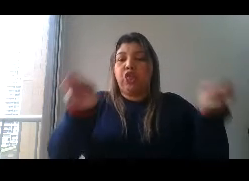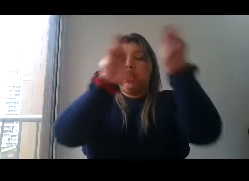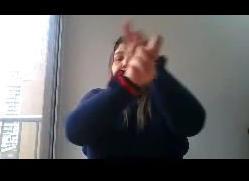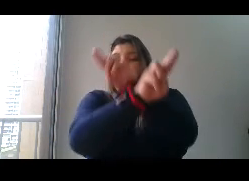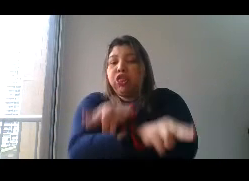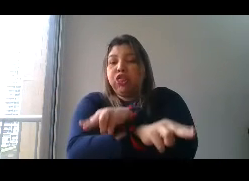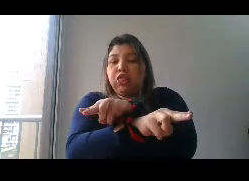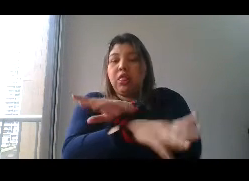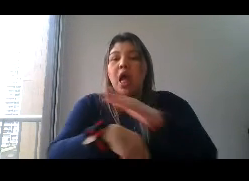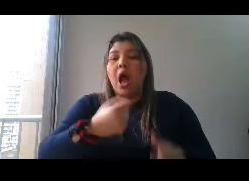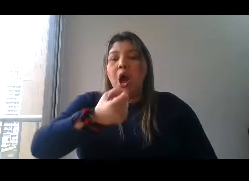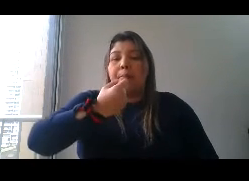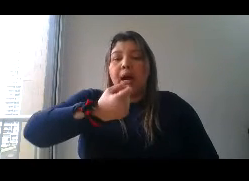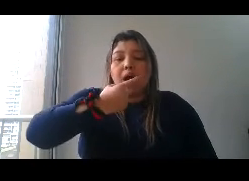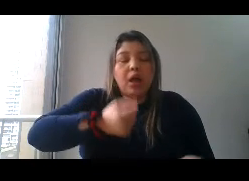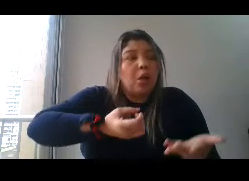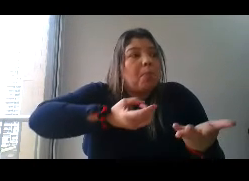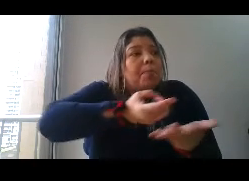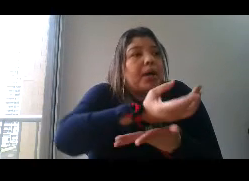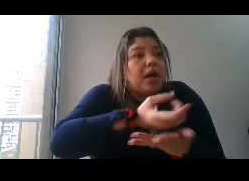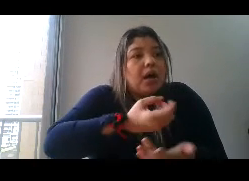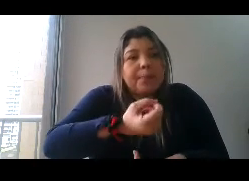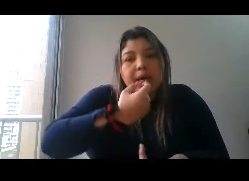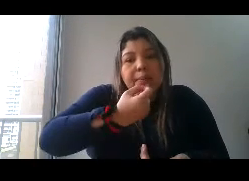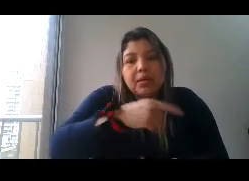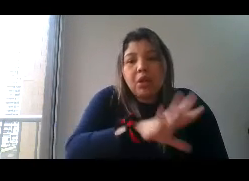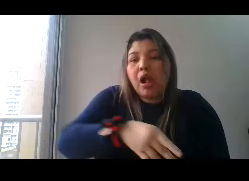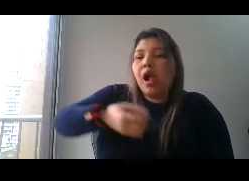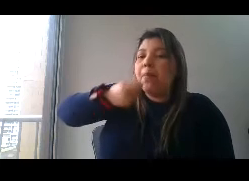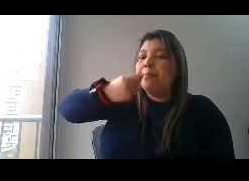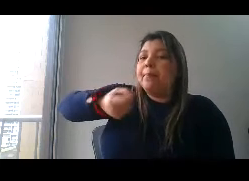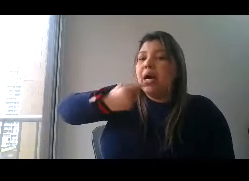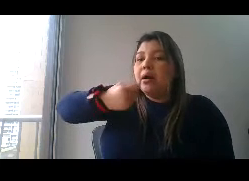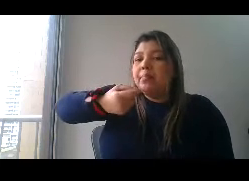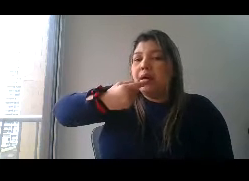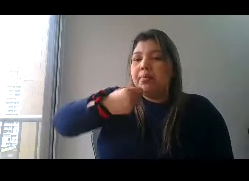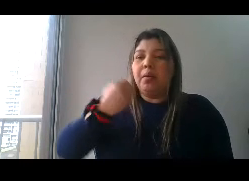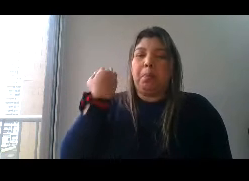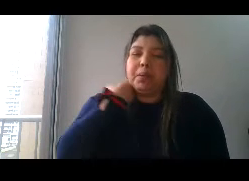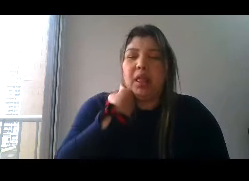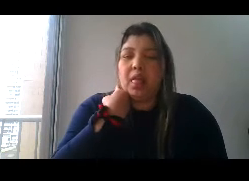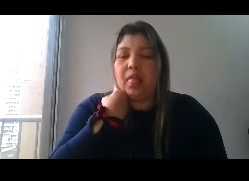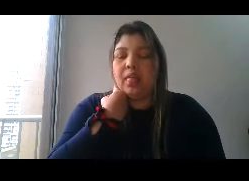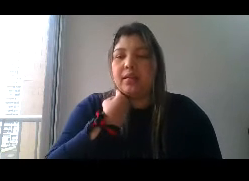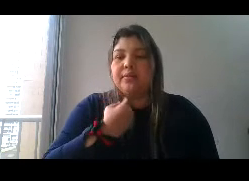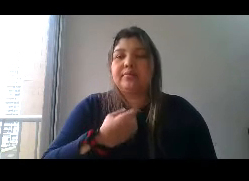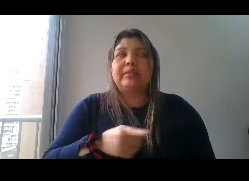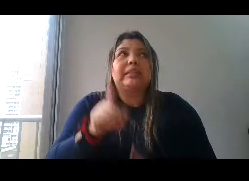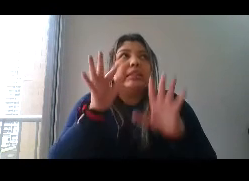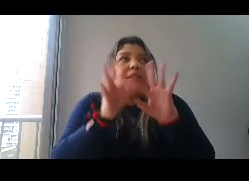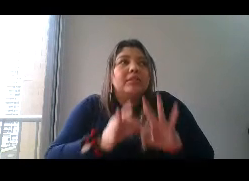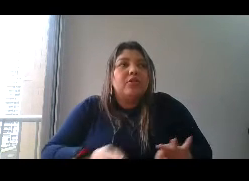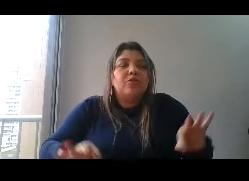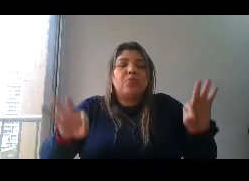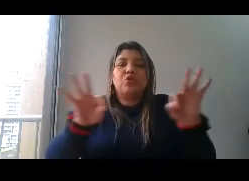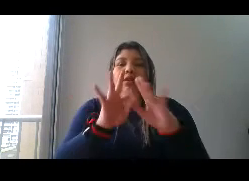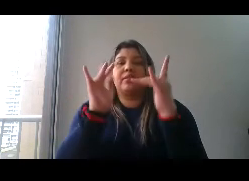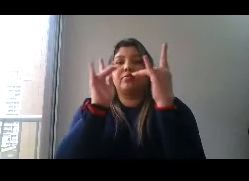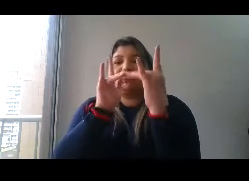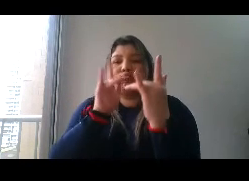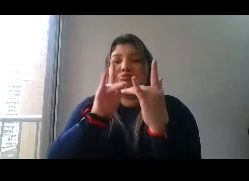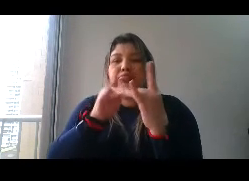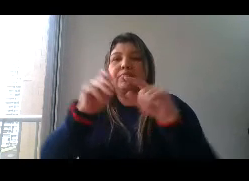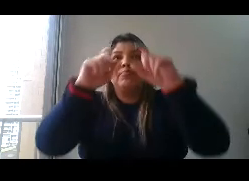que está en la cama 1, y claro, y estaba Pedro sentado ahí. Entonces, por eso es importante que se identifique, que esté el nombre completo, que se